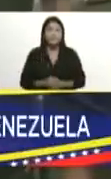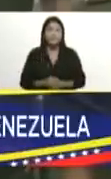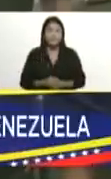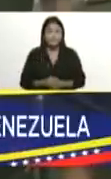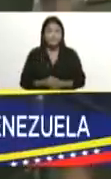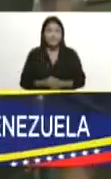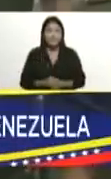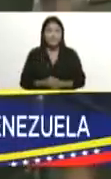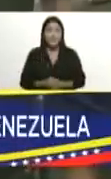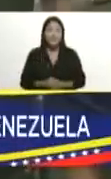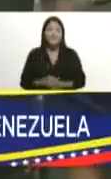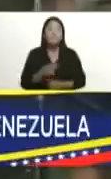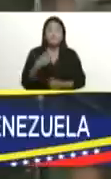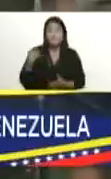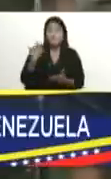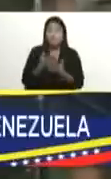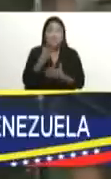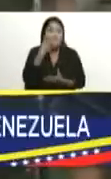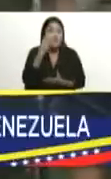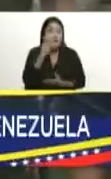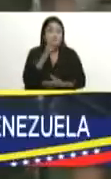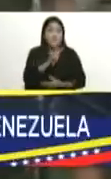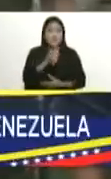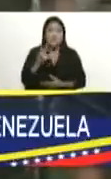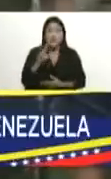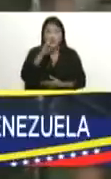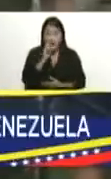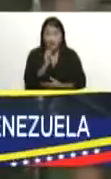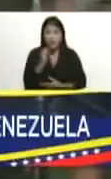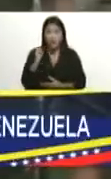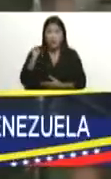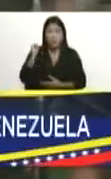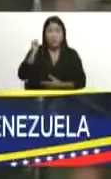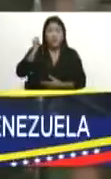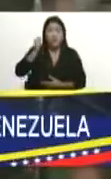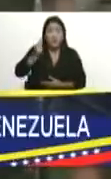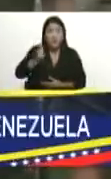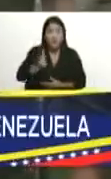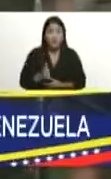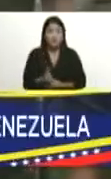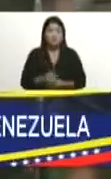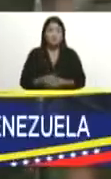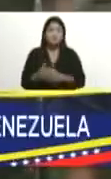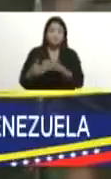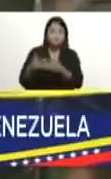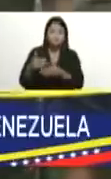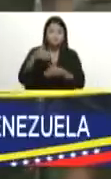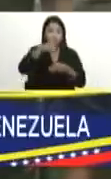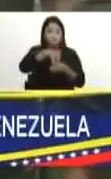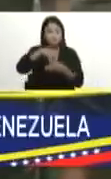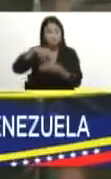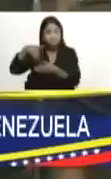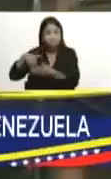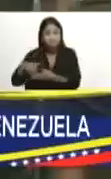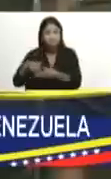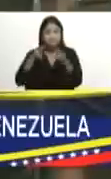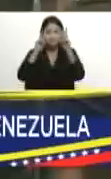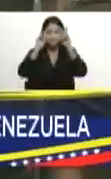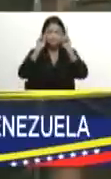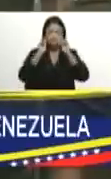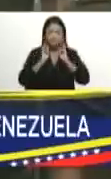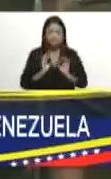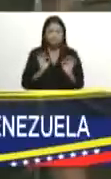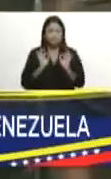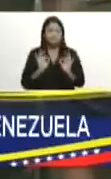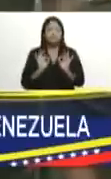electoral de 23 años, proceso electoral prístino, un proceso electoral transparente, un